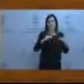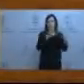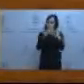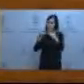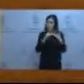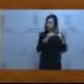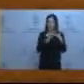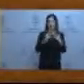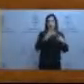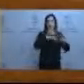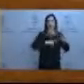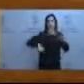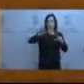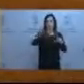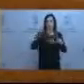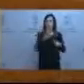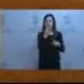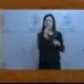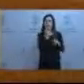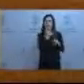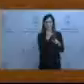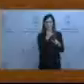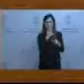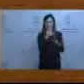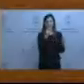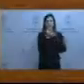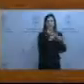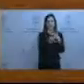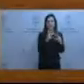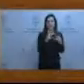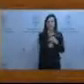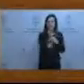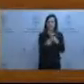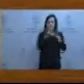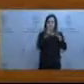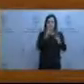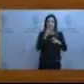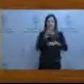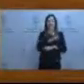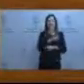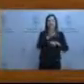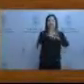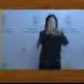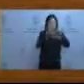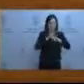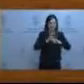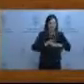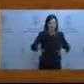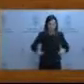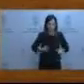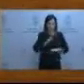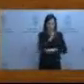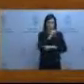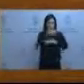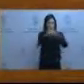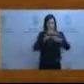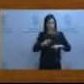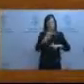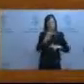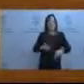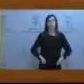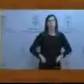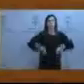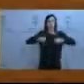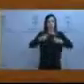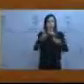todo el territorio nacional, contempla, en la línea de los organismos internacionales más prestigiosos, la desfibrilación temprana